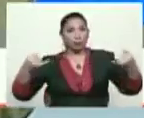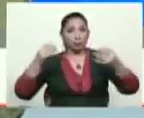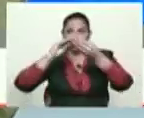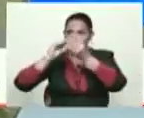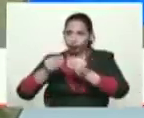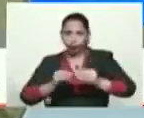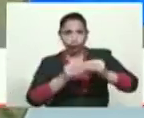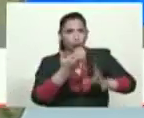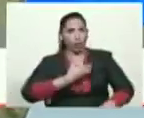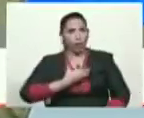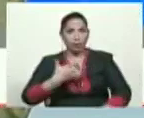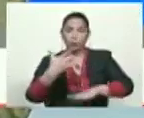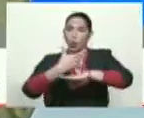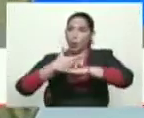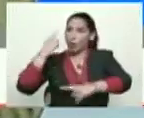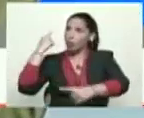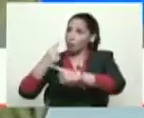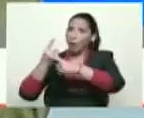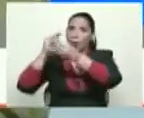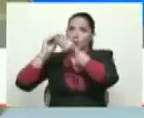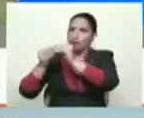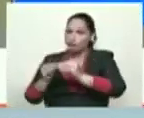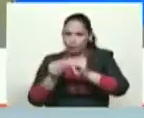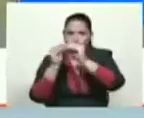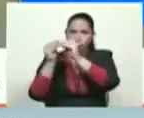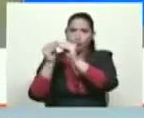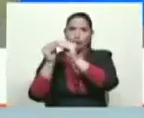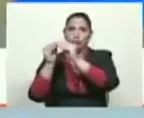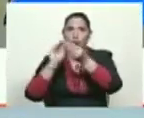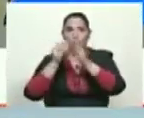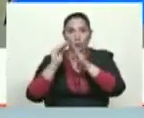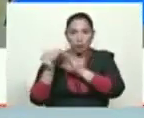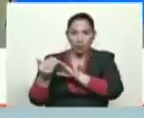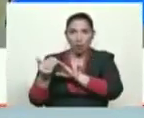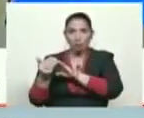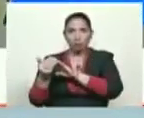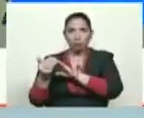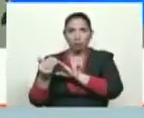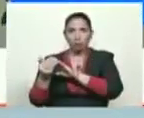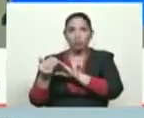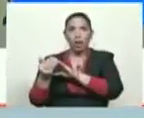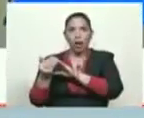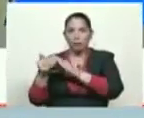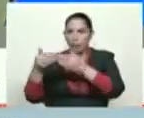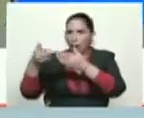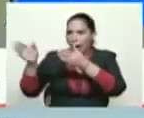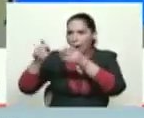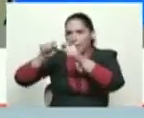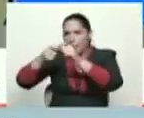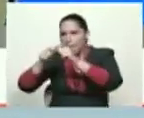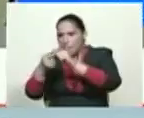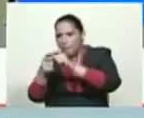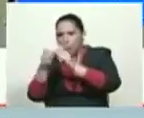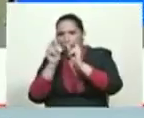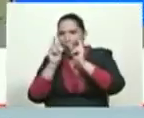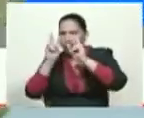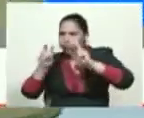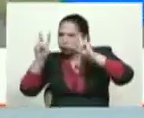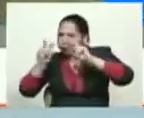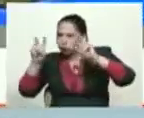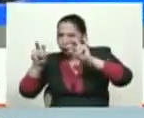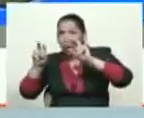de aquel día la gobernación de la comunidad abre y de repente un cablecito pelado